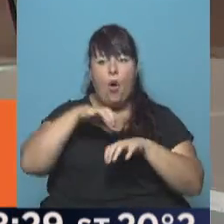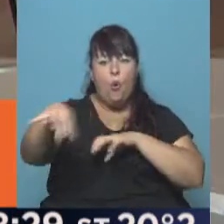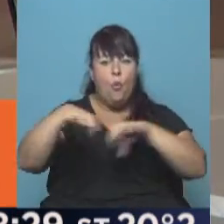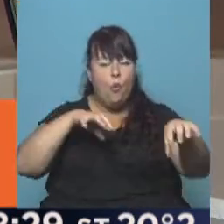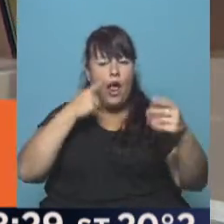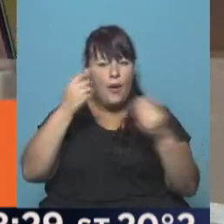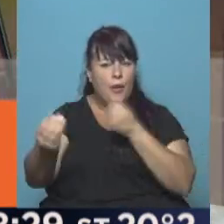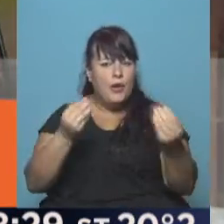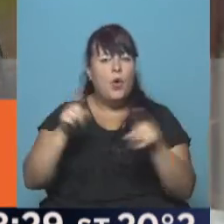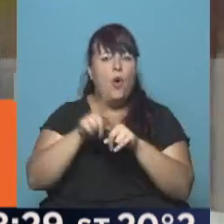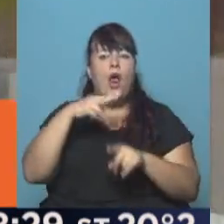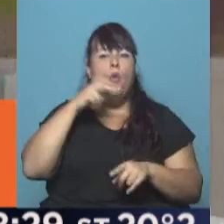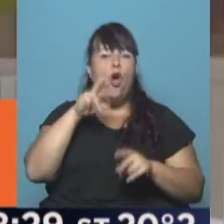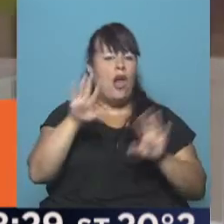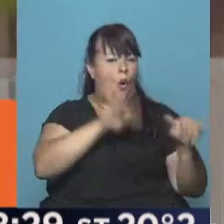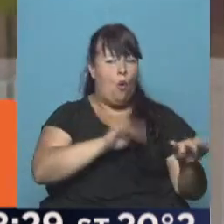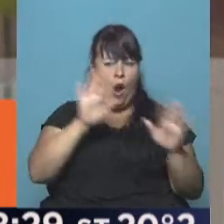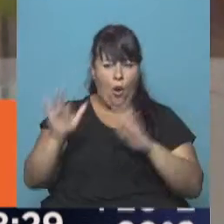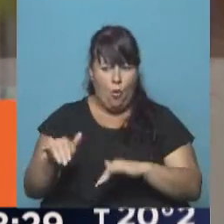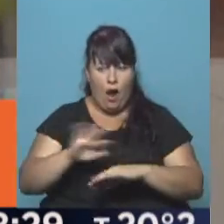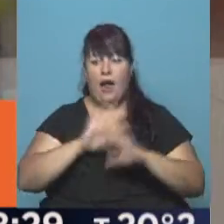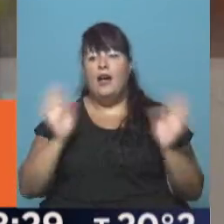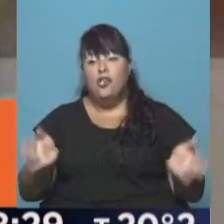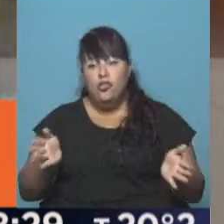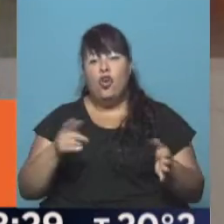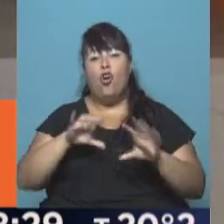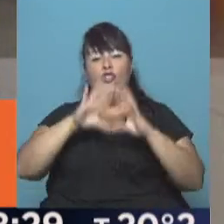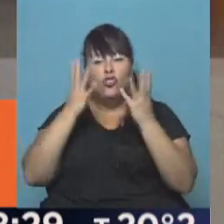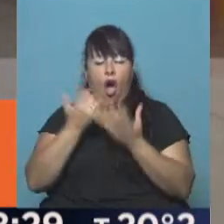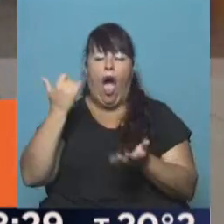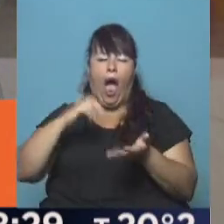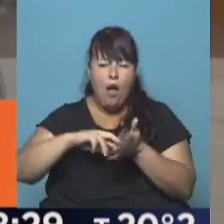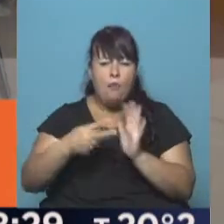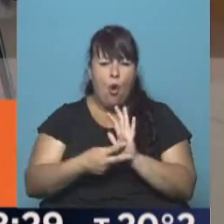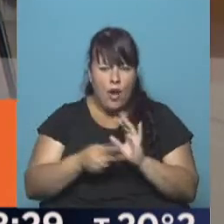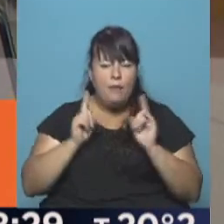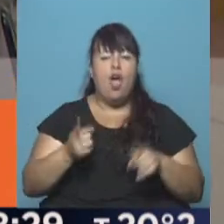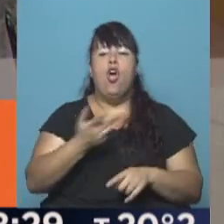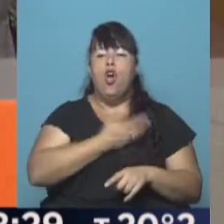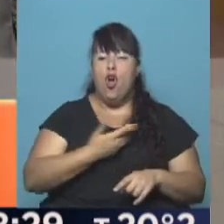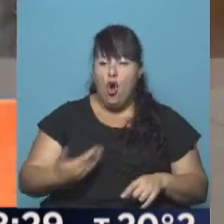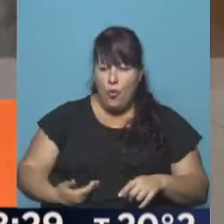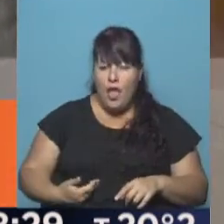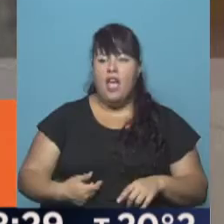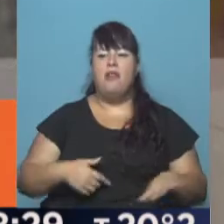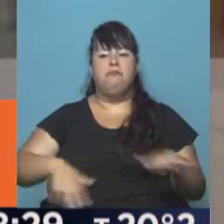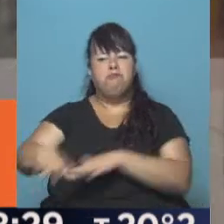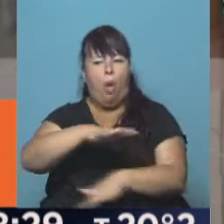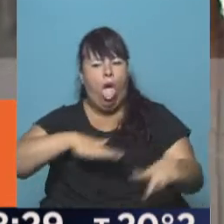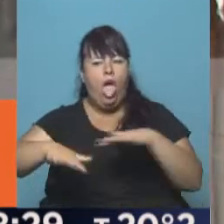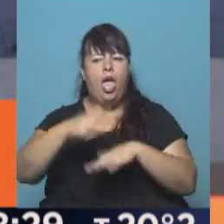como el de volcán entonces con todas esas dificultades el gobierno es dinámico